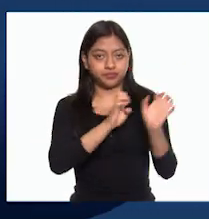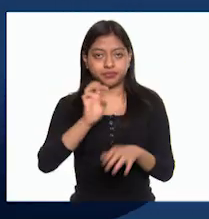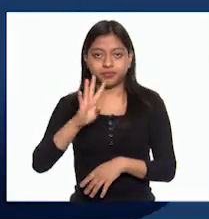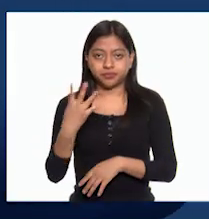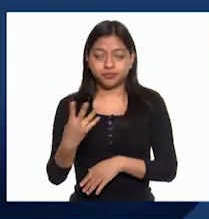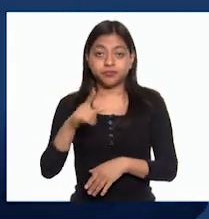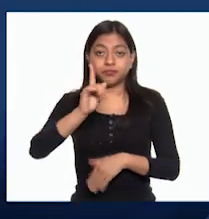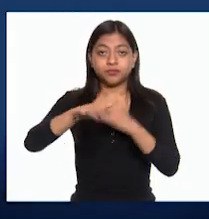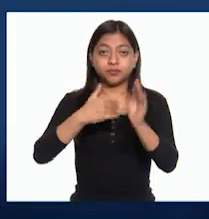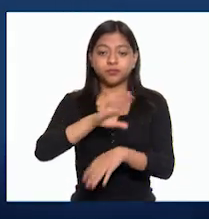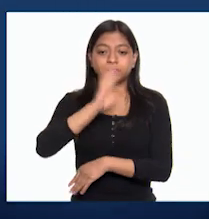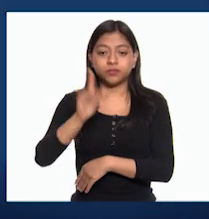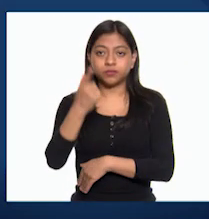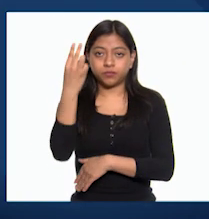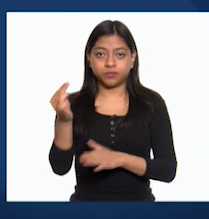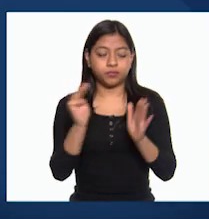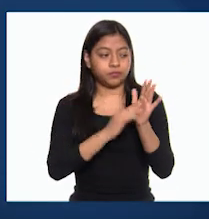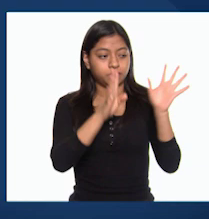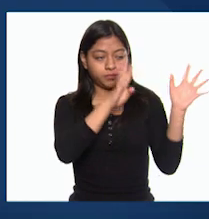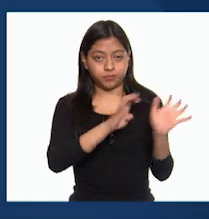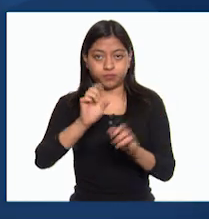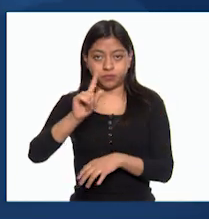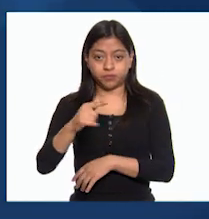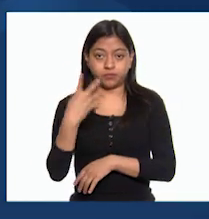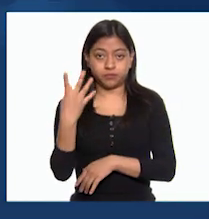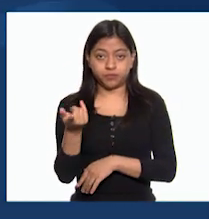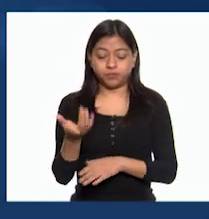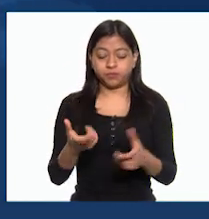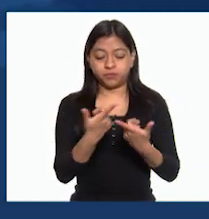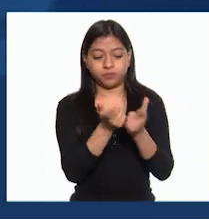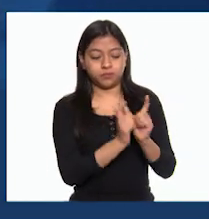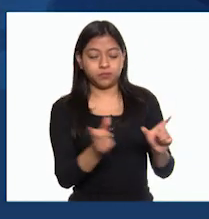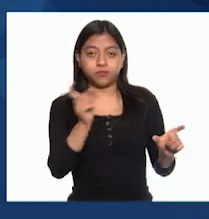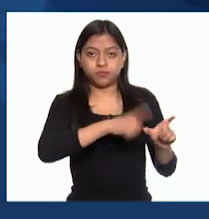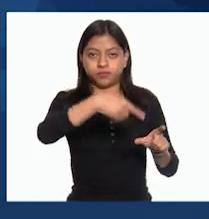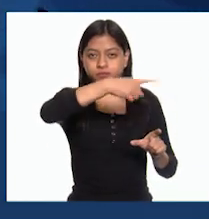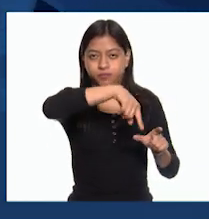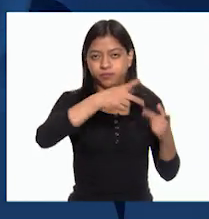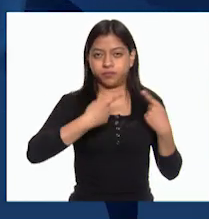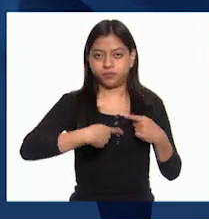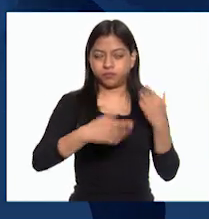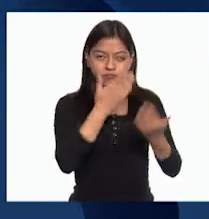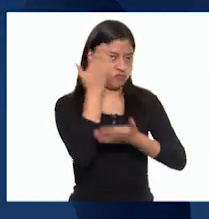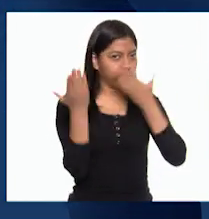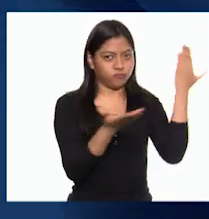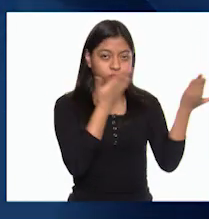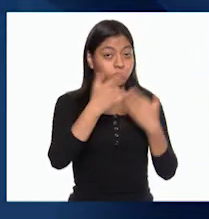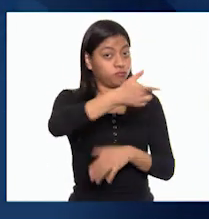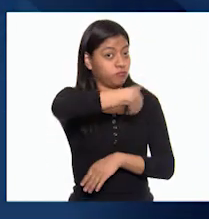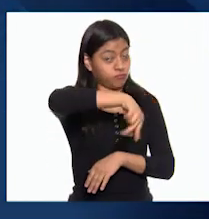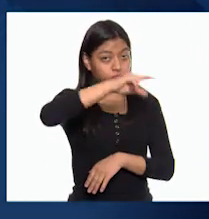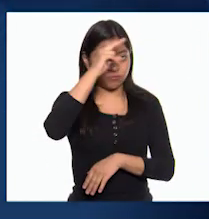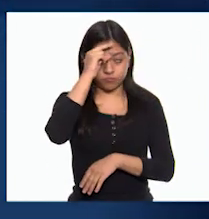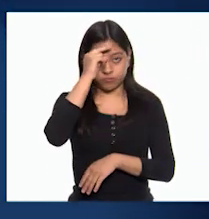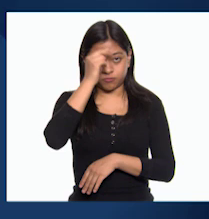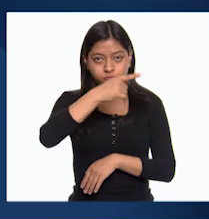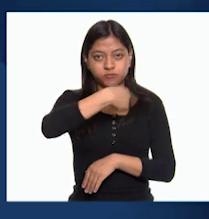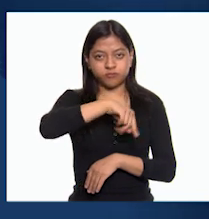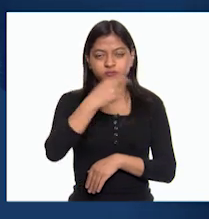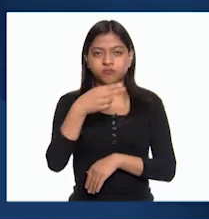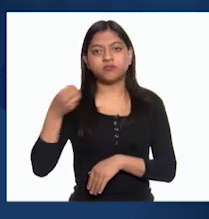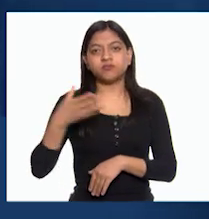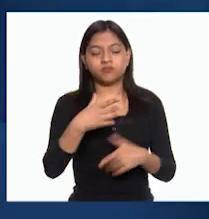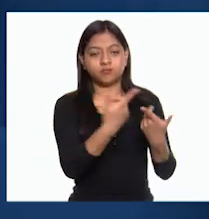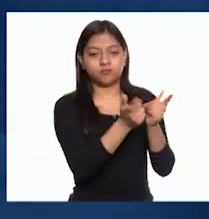en 1974, quien formó parte de un grupo de jóvenes intelectuales, todos muy brillantes, conocido